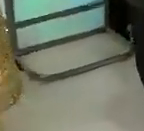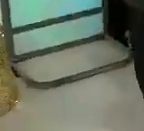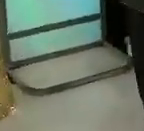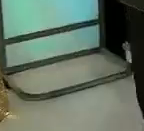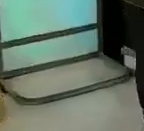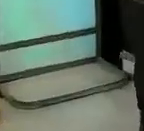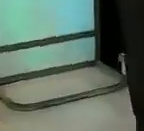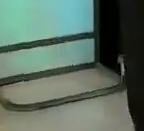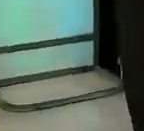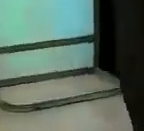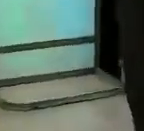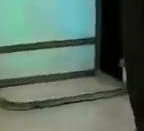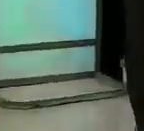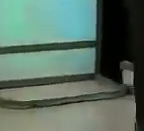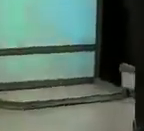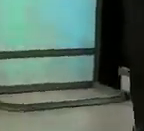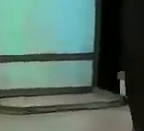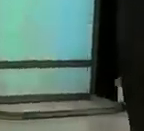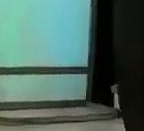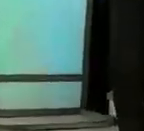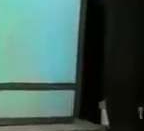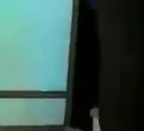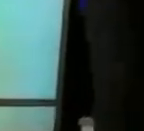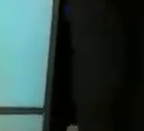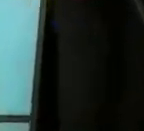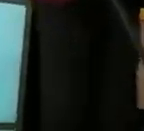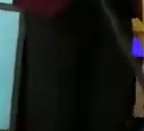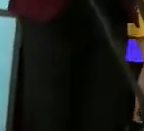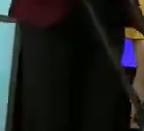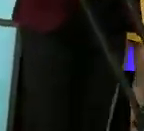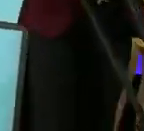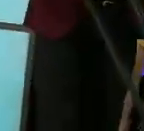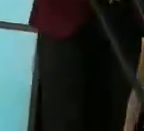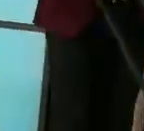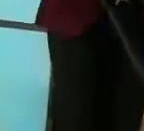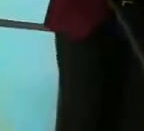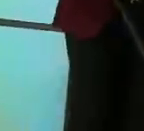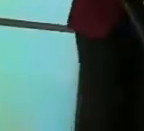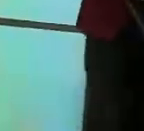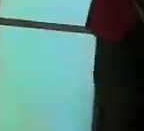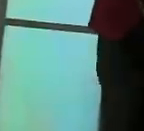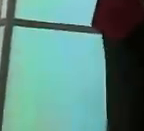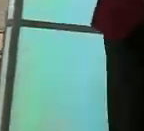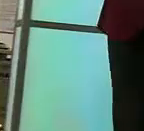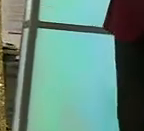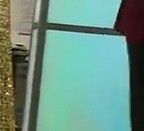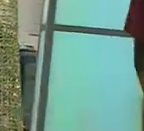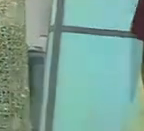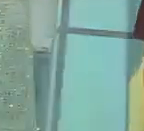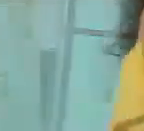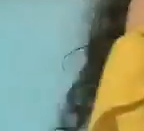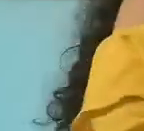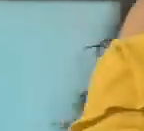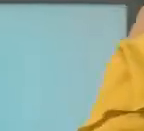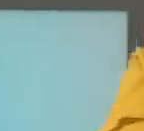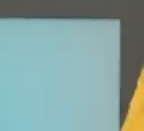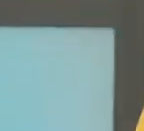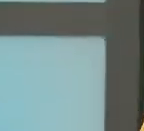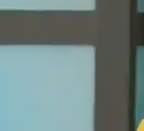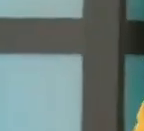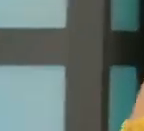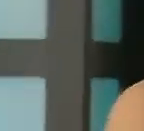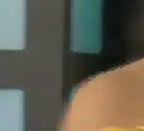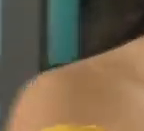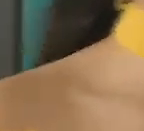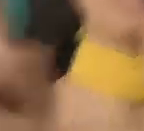abandonado, yo jamás, niño adorado, yo jamás te olvidaré. Yo jamás,